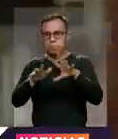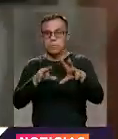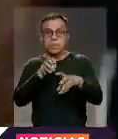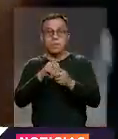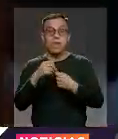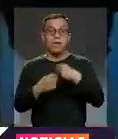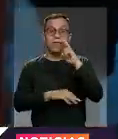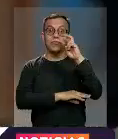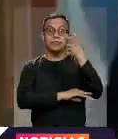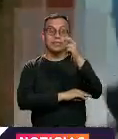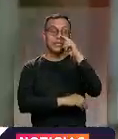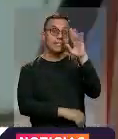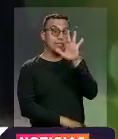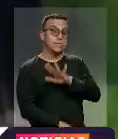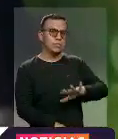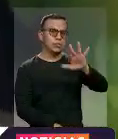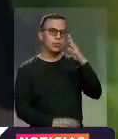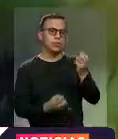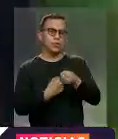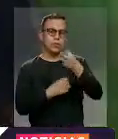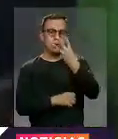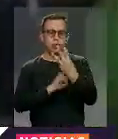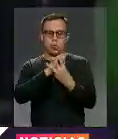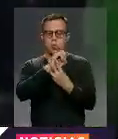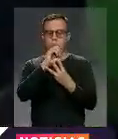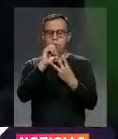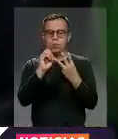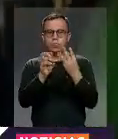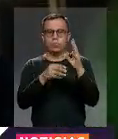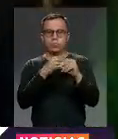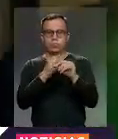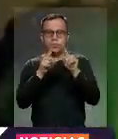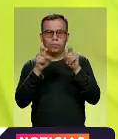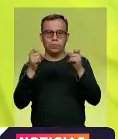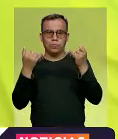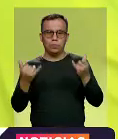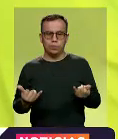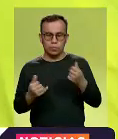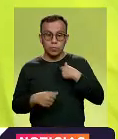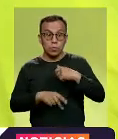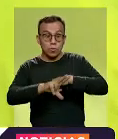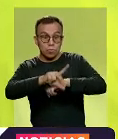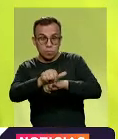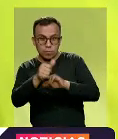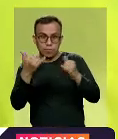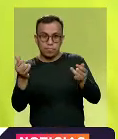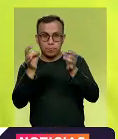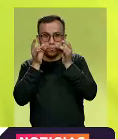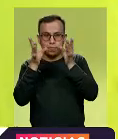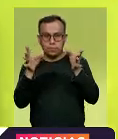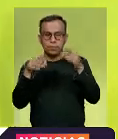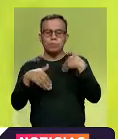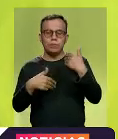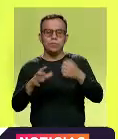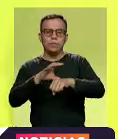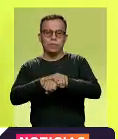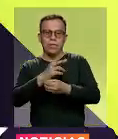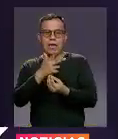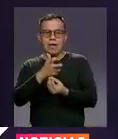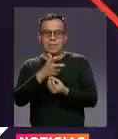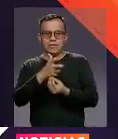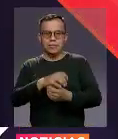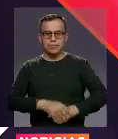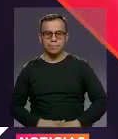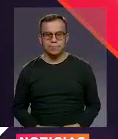Fiscalía General de la Nación les imputó a 3 hombres los delitos de concierto para delinquir, hurto calificado, agravado y porte de armas de fuego.